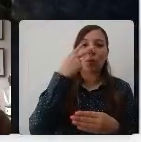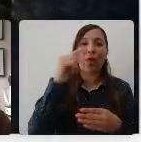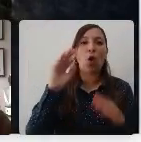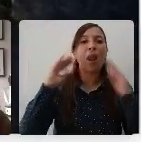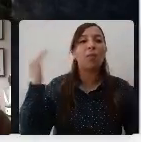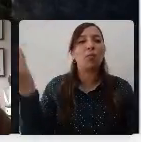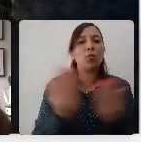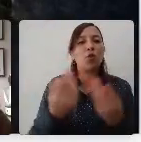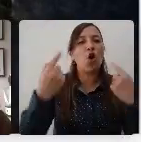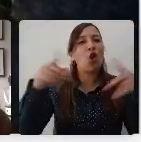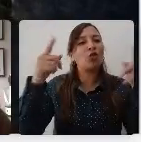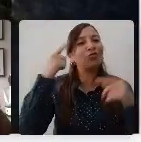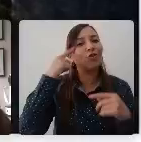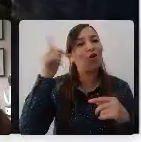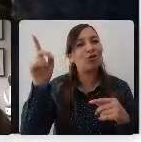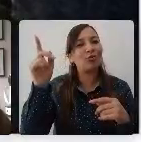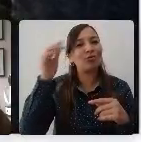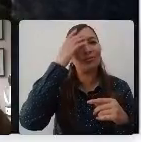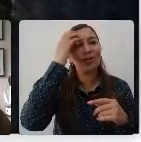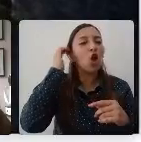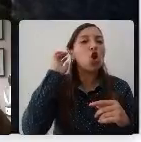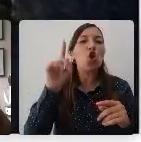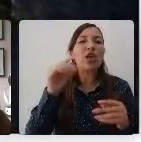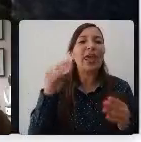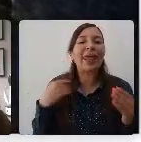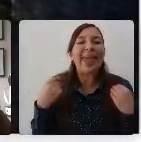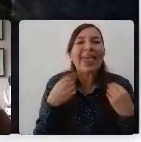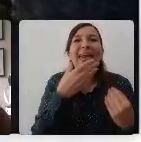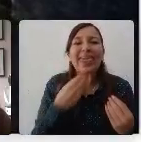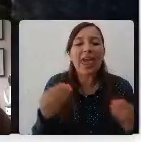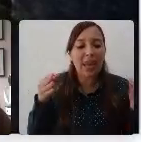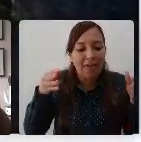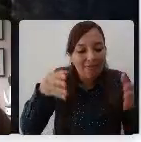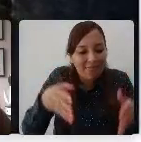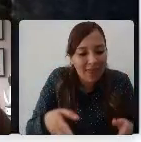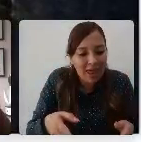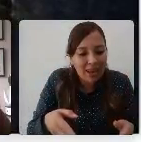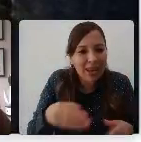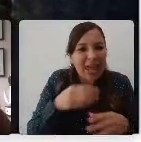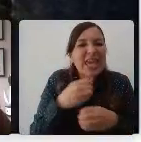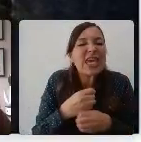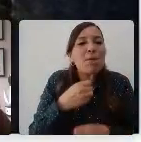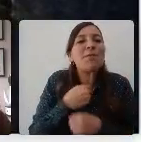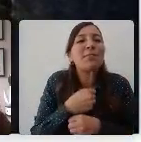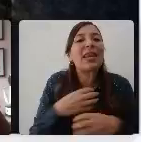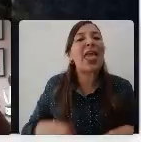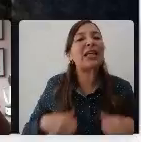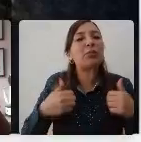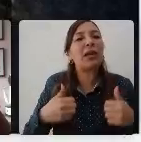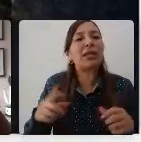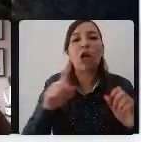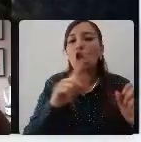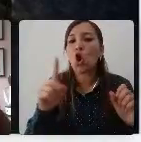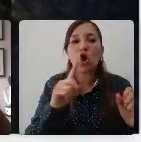involucrarse no ser un simple observador y también considerar que la sostenibilidad es clave no quiere dañar el medio